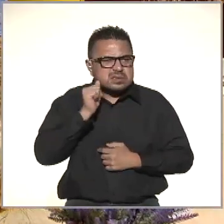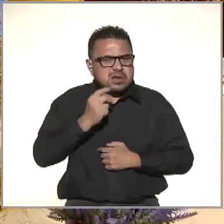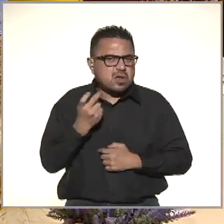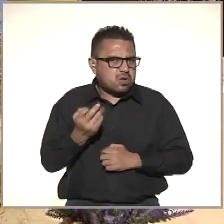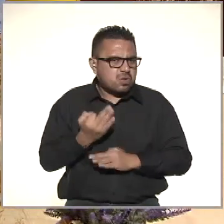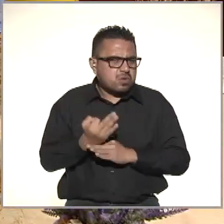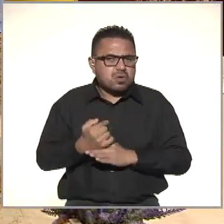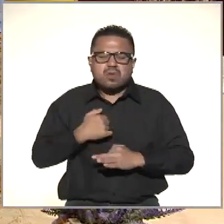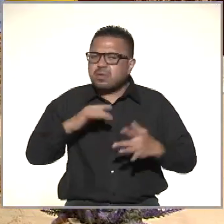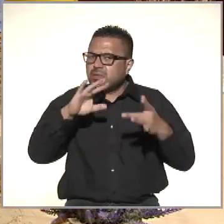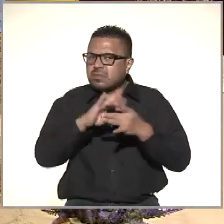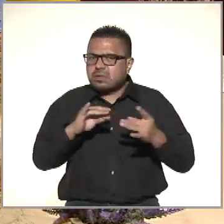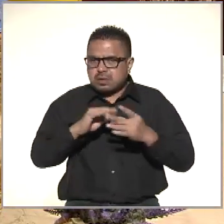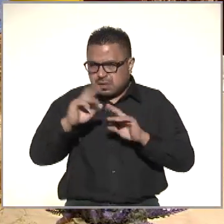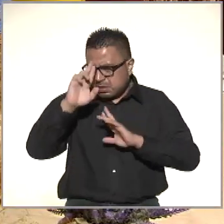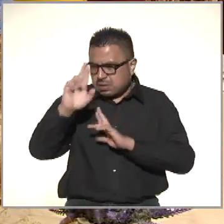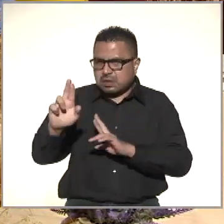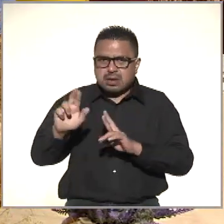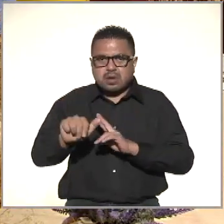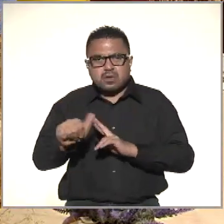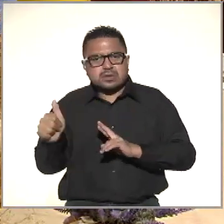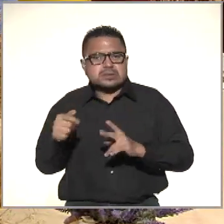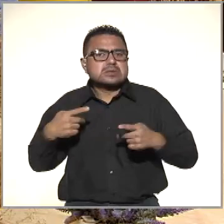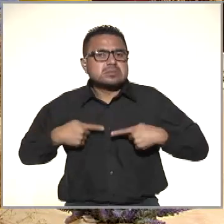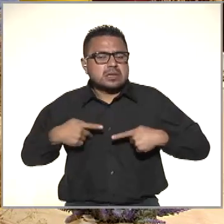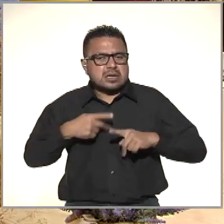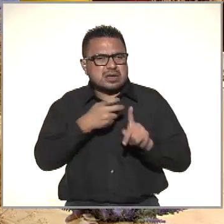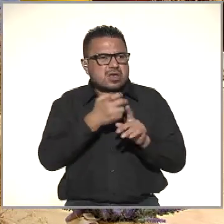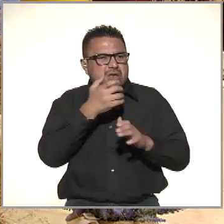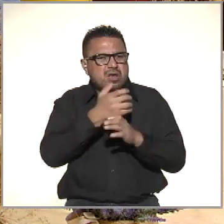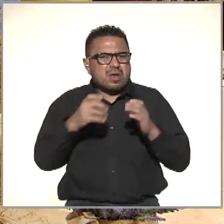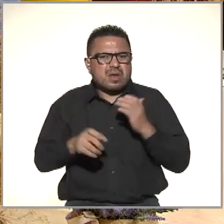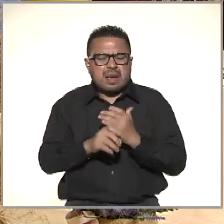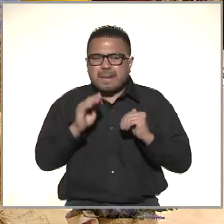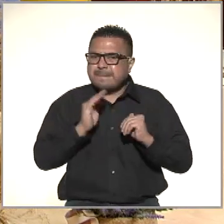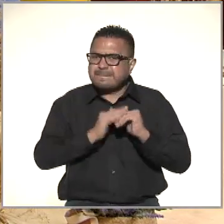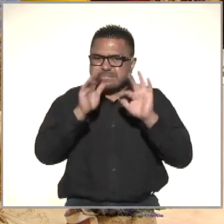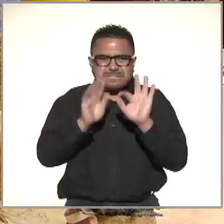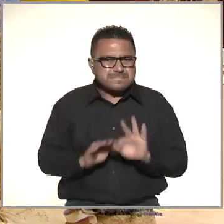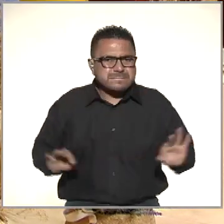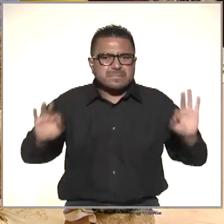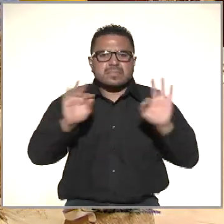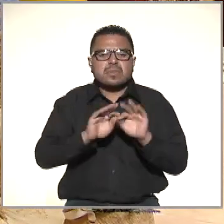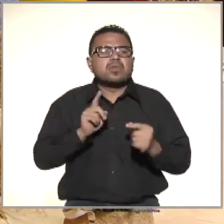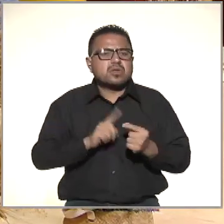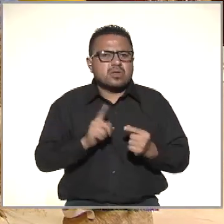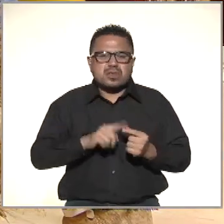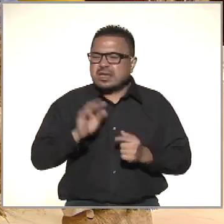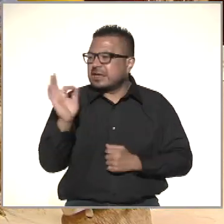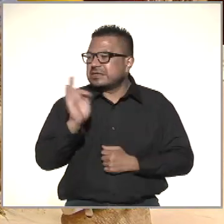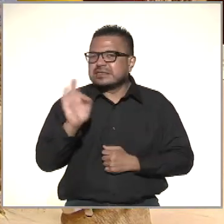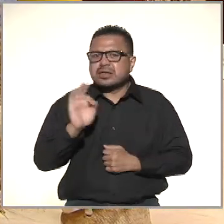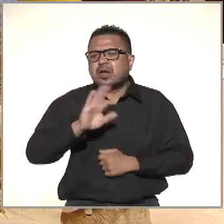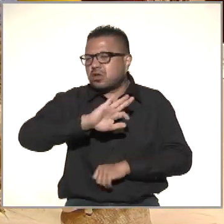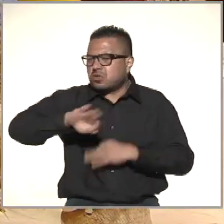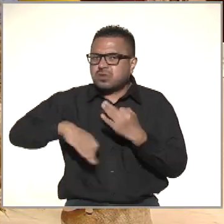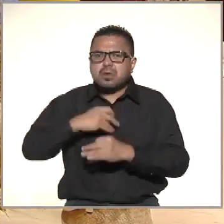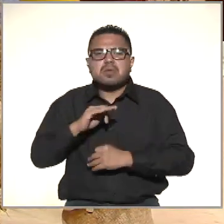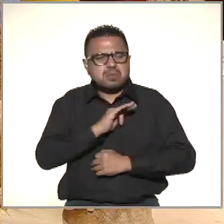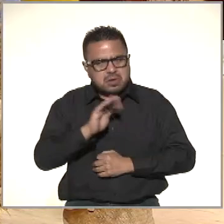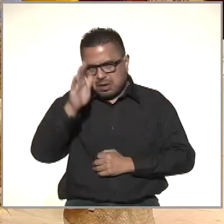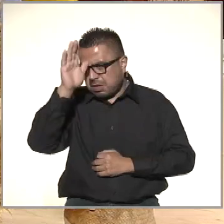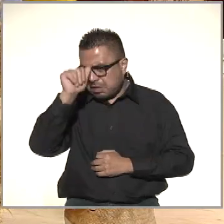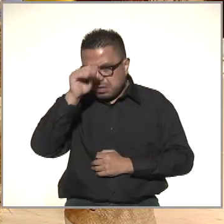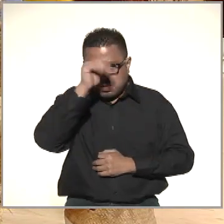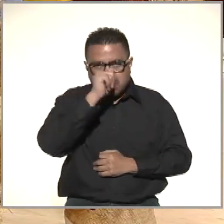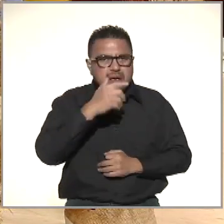voy a decir respeta la dignidad de los otros? Es una cosa absolutamente fundamental, en donde quizá todos nos podemos poner de acuerdo. Y